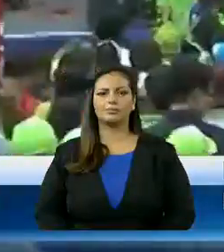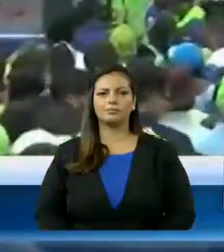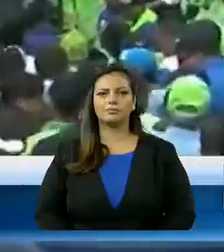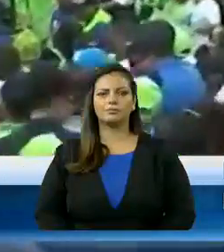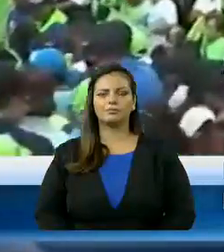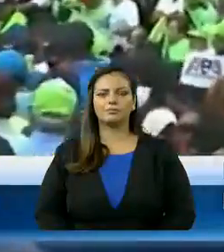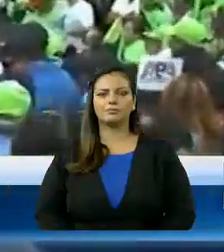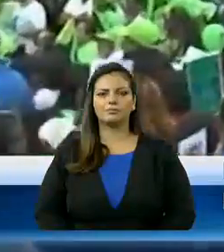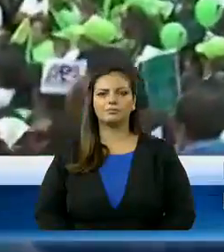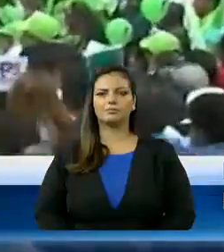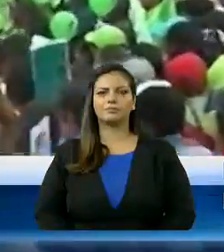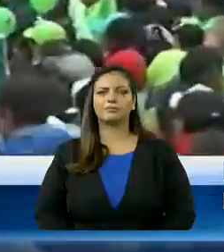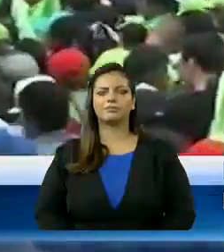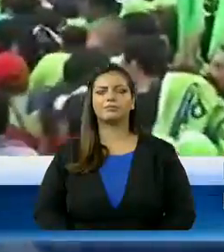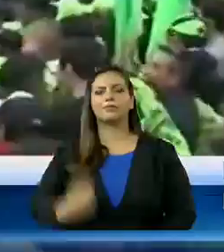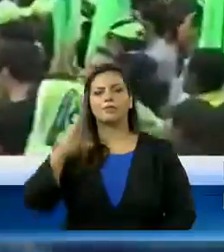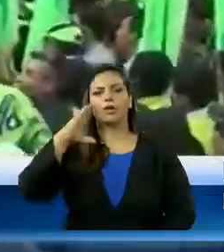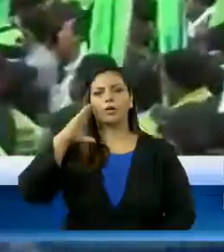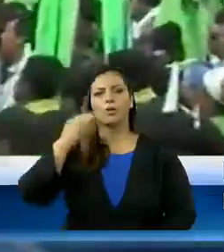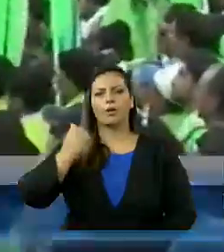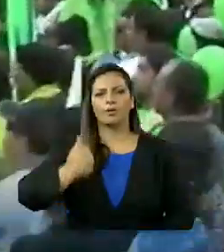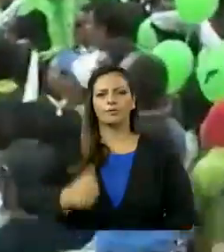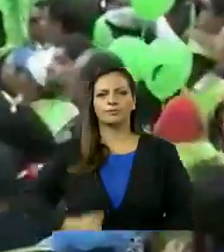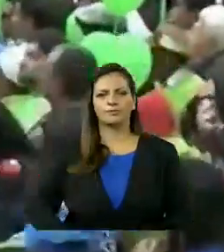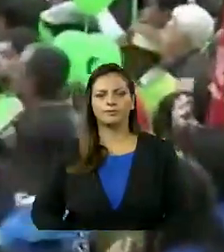informó desde el asia de cuenca francisco ramírez